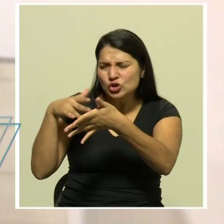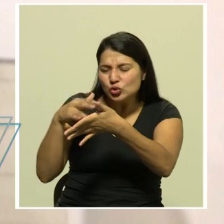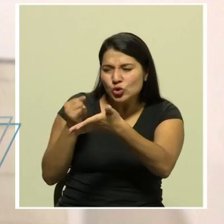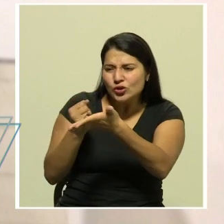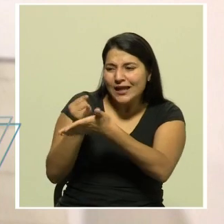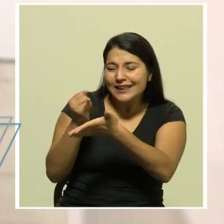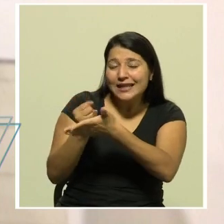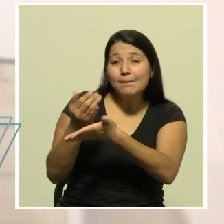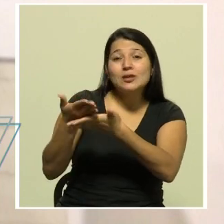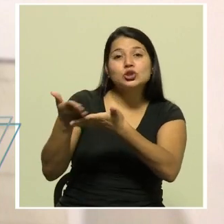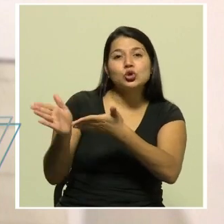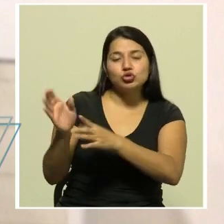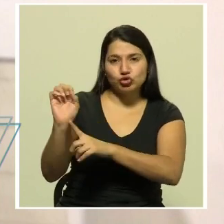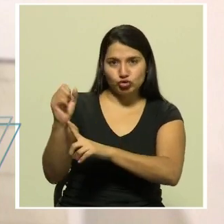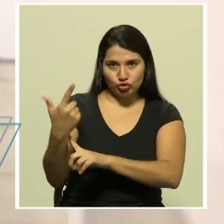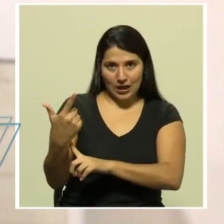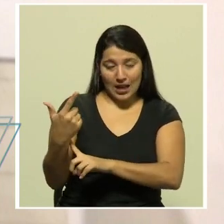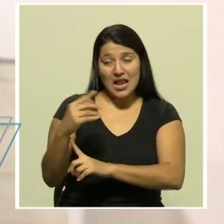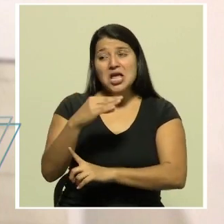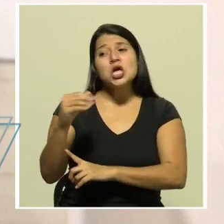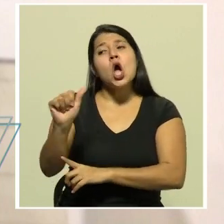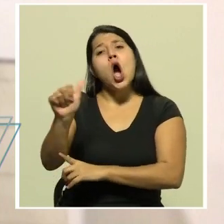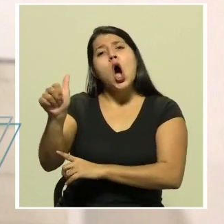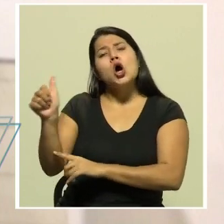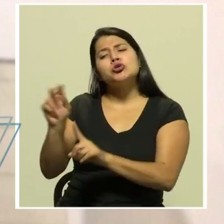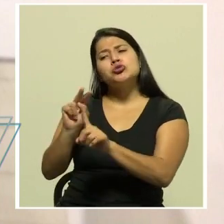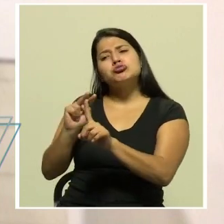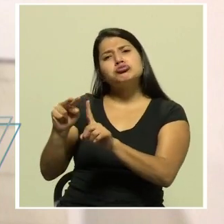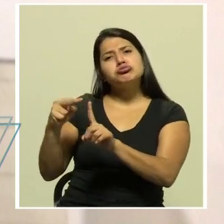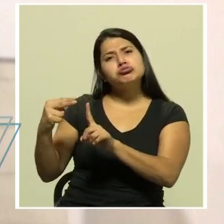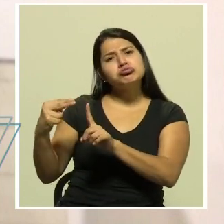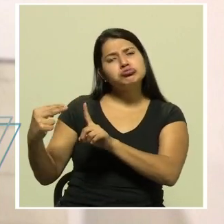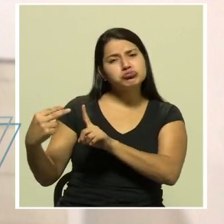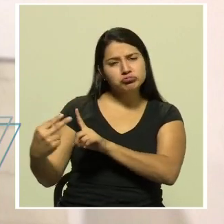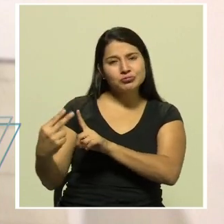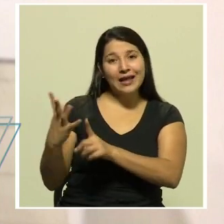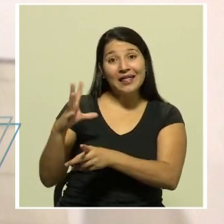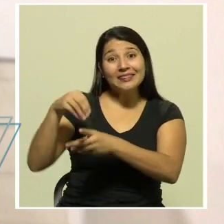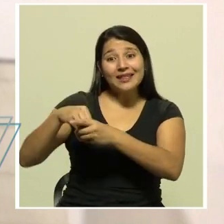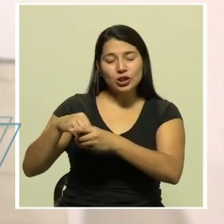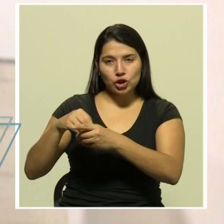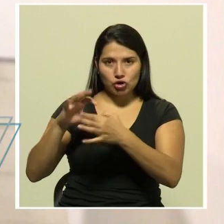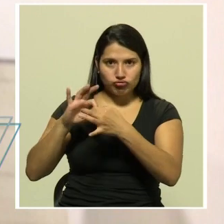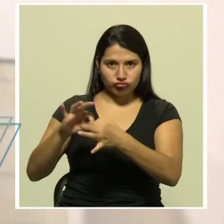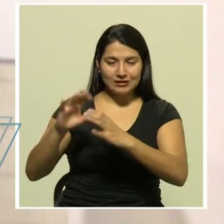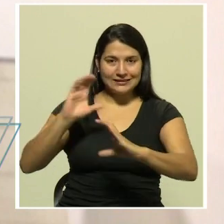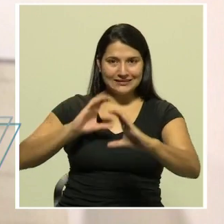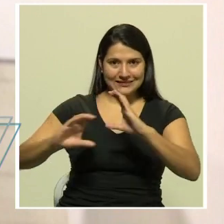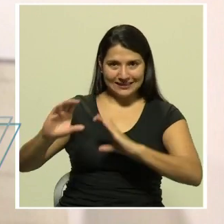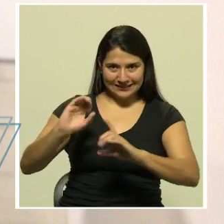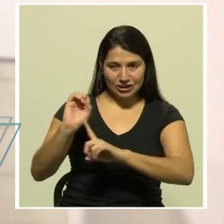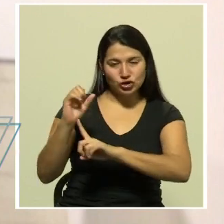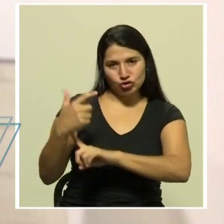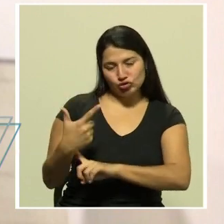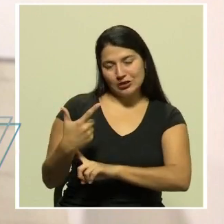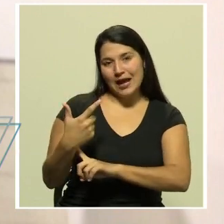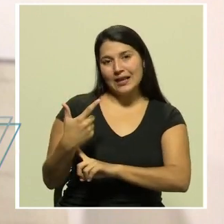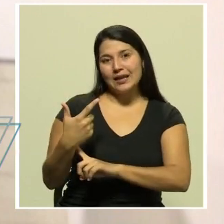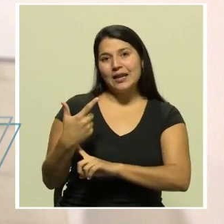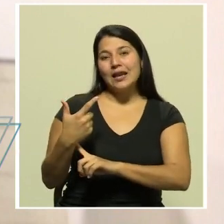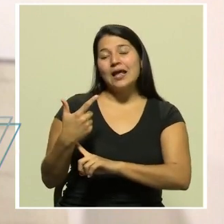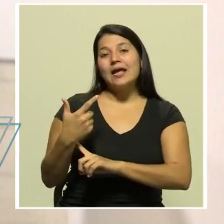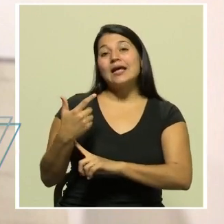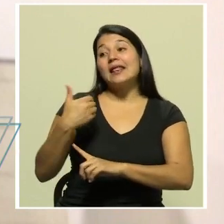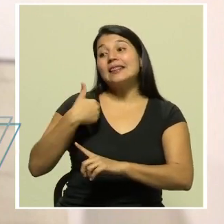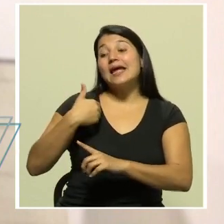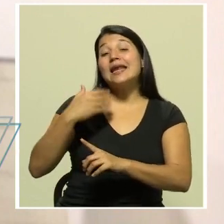exclusión social y otros ámbitos dentro de las ciencias sociales que nos vamos a ir encontrando en cada una de las sedes con